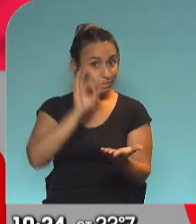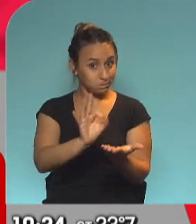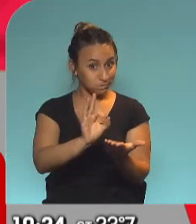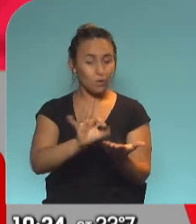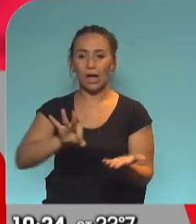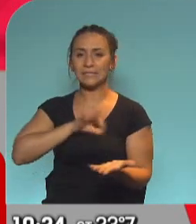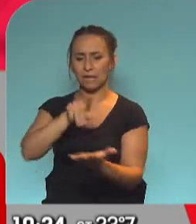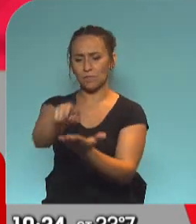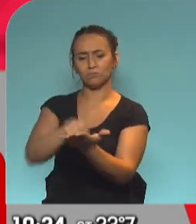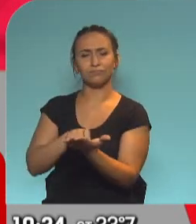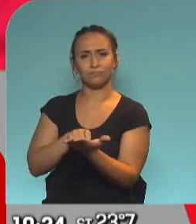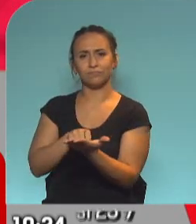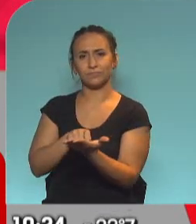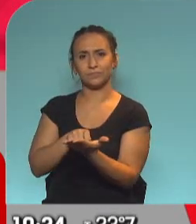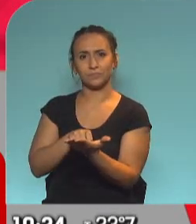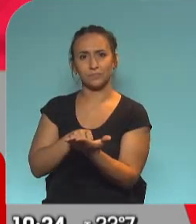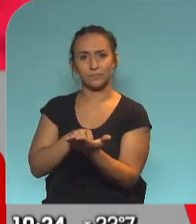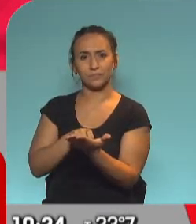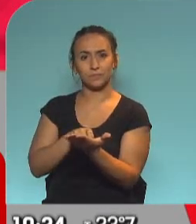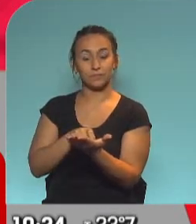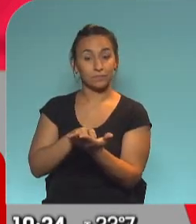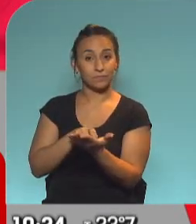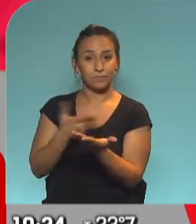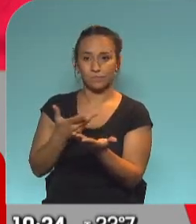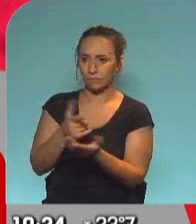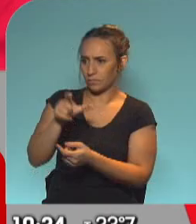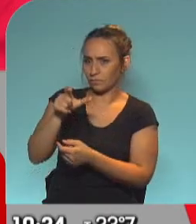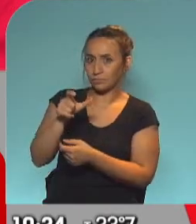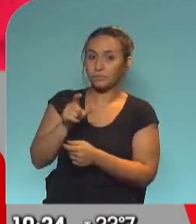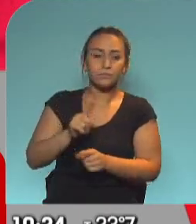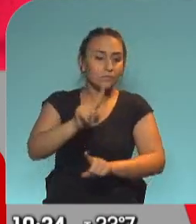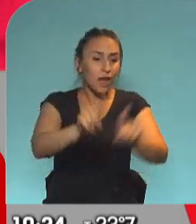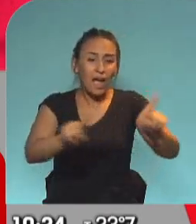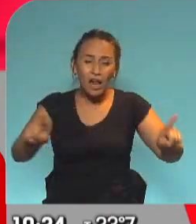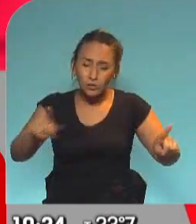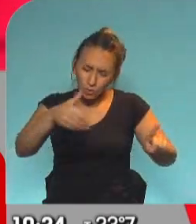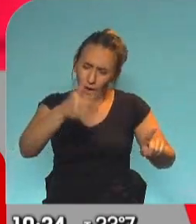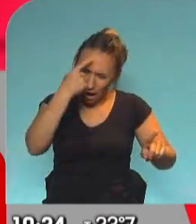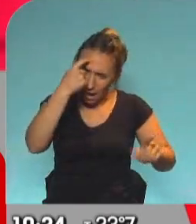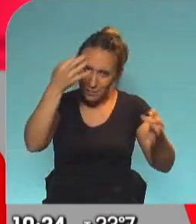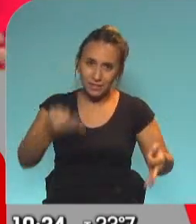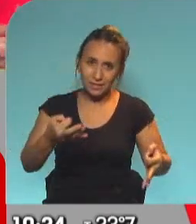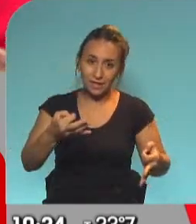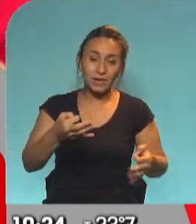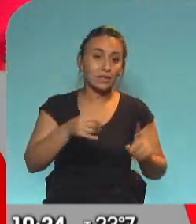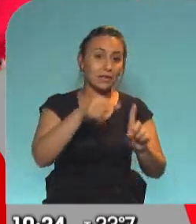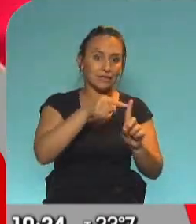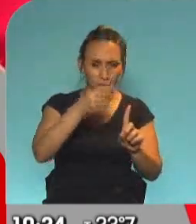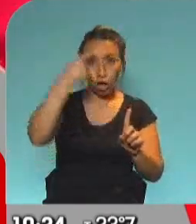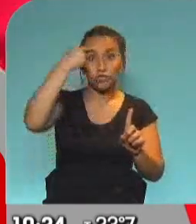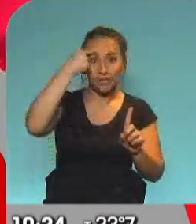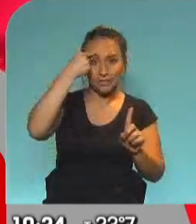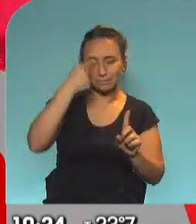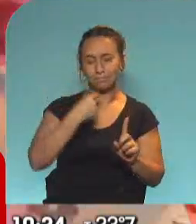ríndame este examencito, ¿sí? Alguien va a aprender. y va a ser útil a otros. Che, vos sabés que me